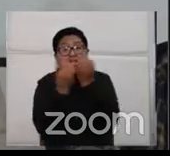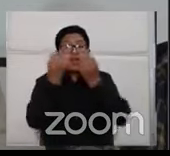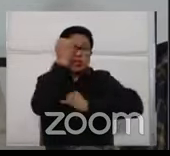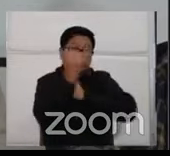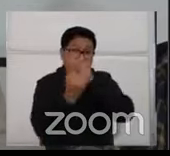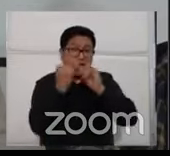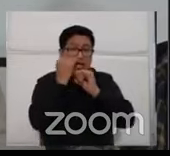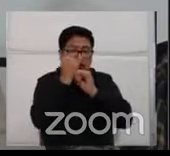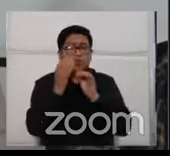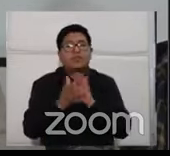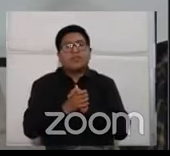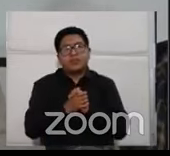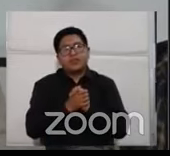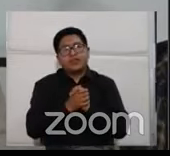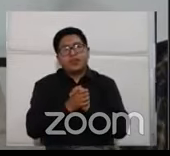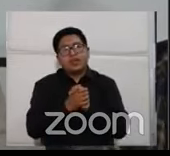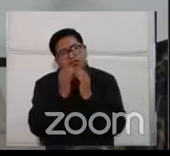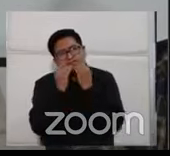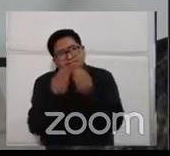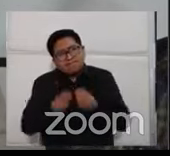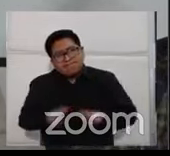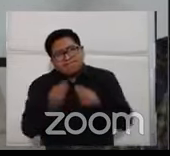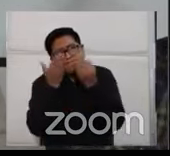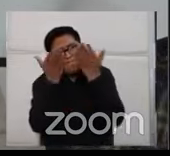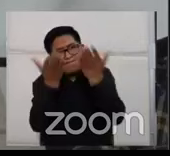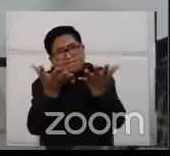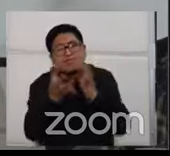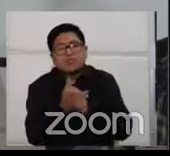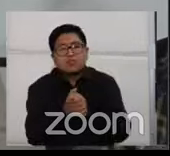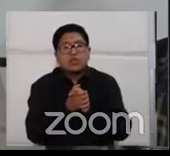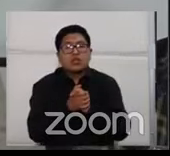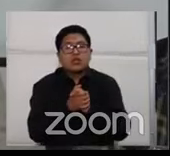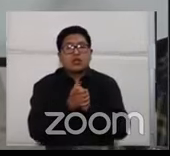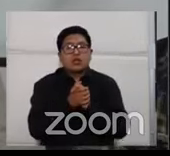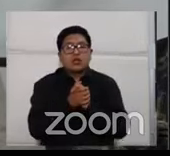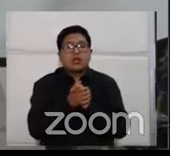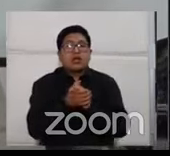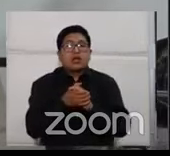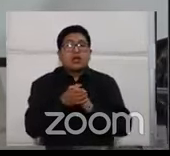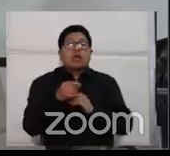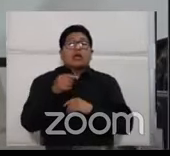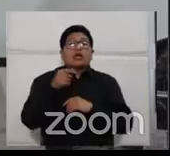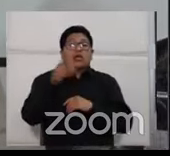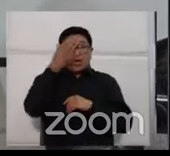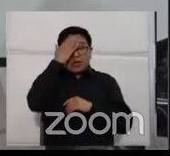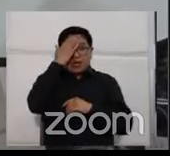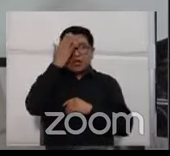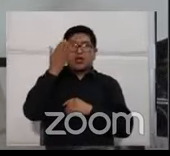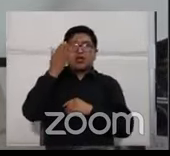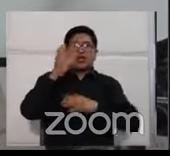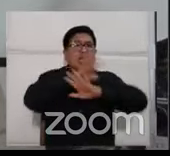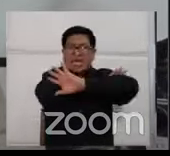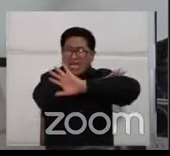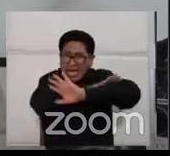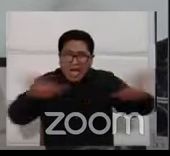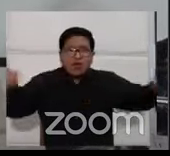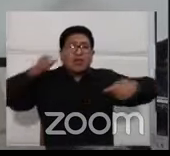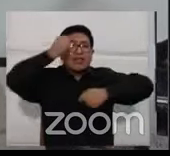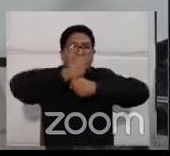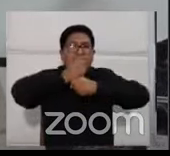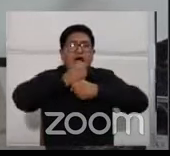y quisiera decirles de que no la erradicación está más lista quisiera ver que aquí en bolivia no